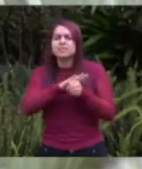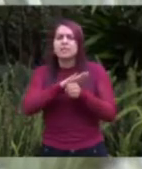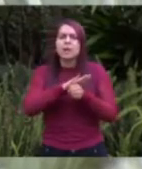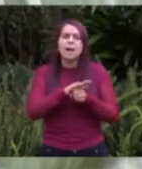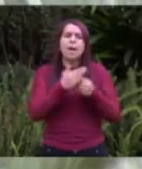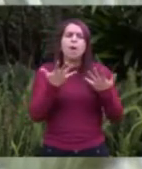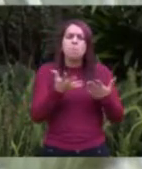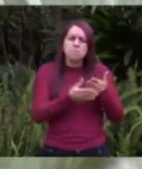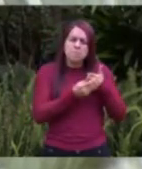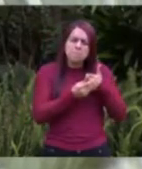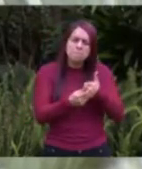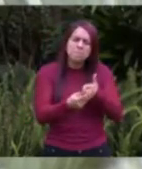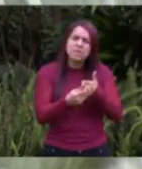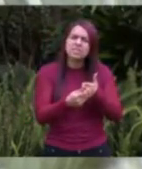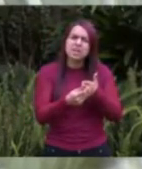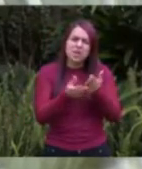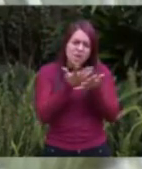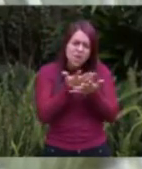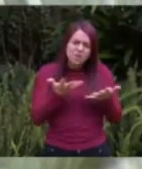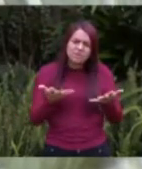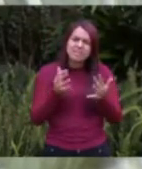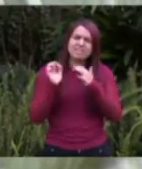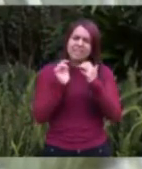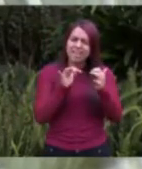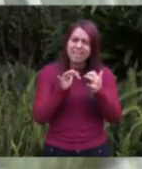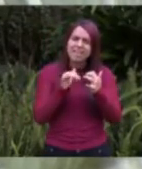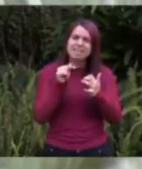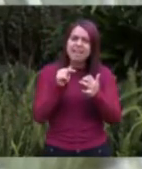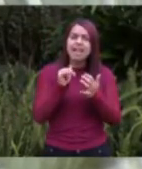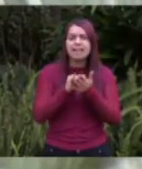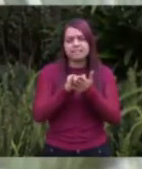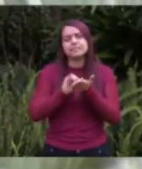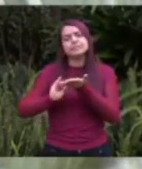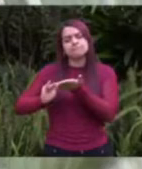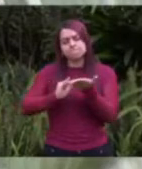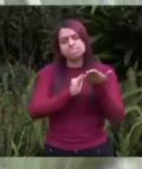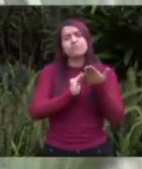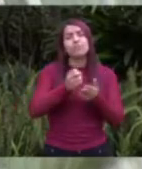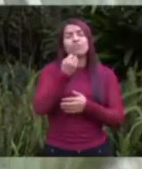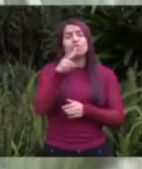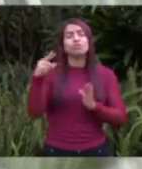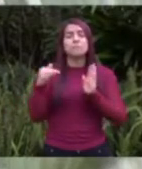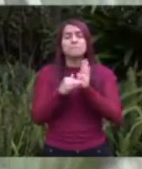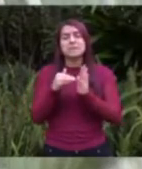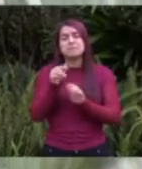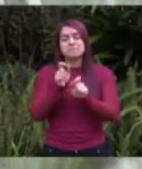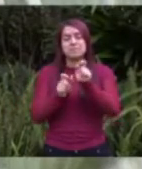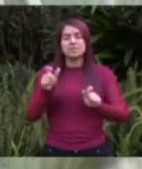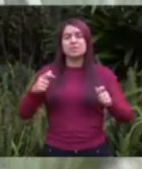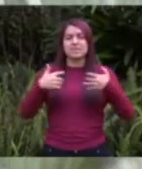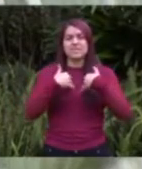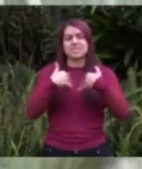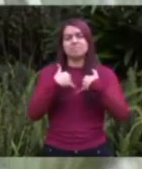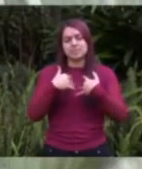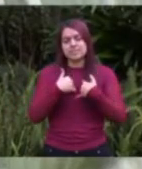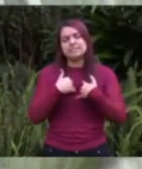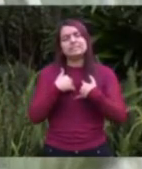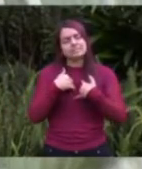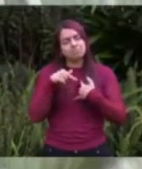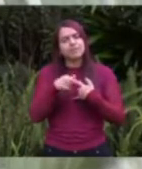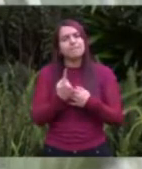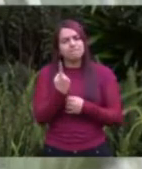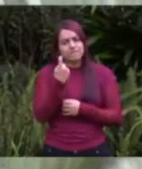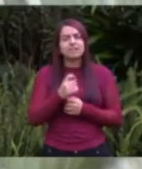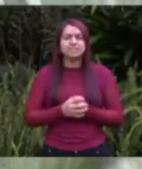métodos ilícitos de guerra para reparar a casi sus 12.000 víctimas, otra gran asignatura pendiente.